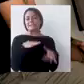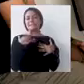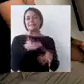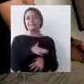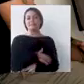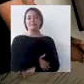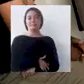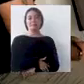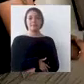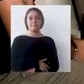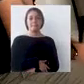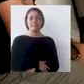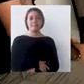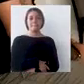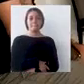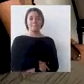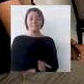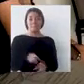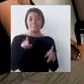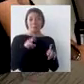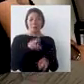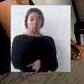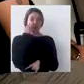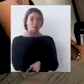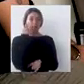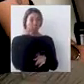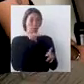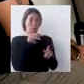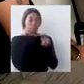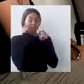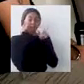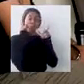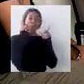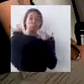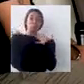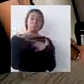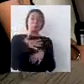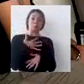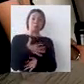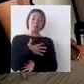Han habido experiencias bellísimas y han habido experiencias que francamente me sorprendieron, ¿cierto?